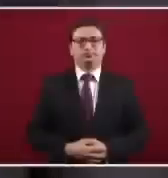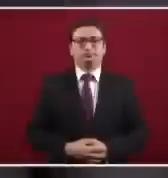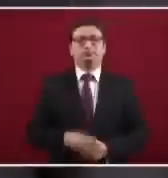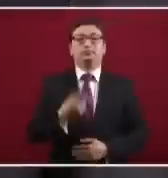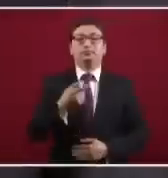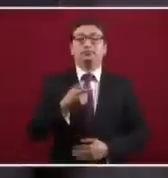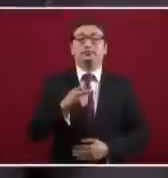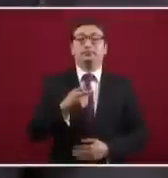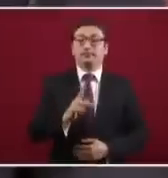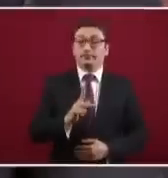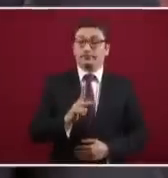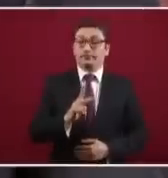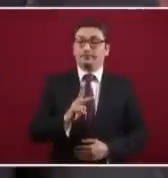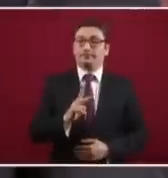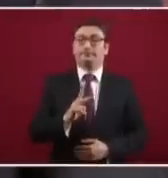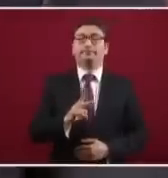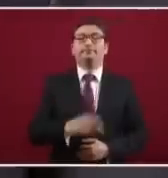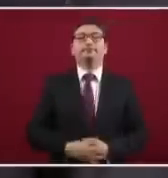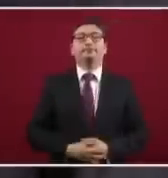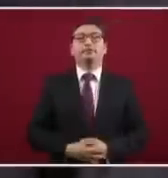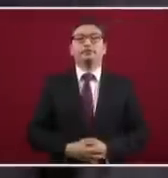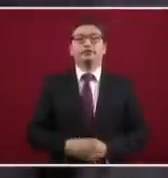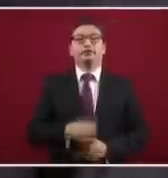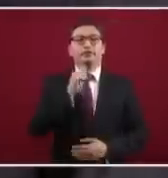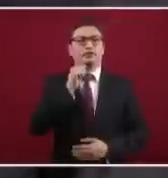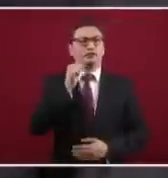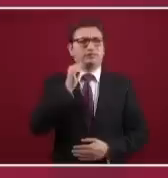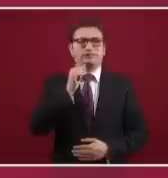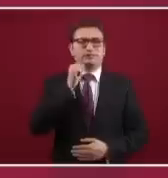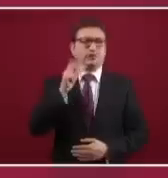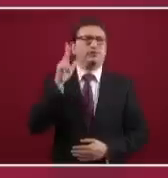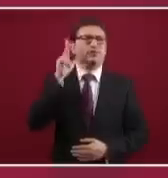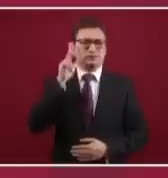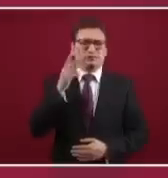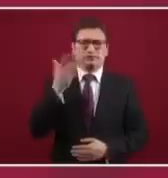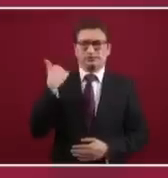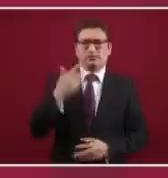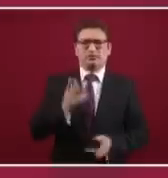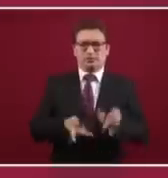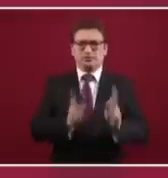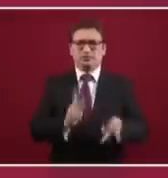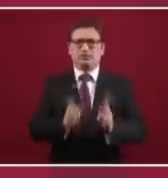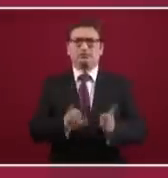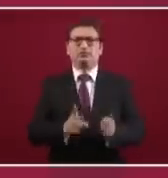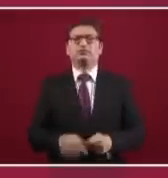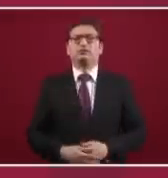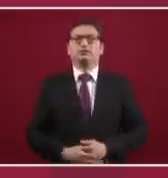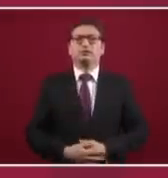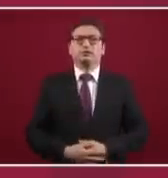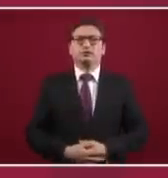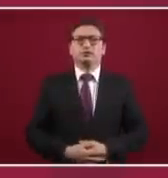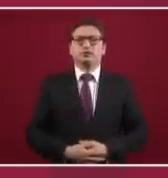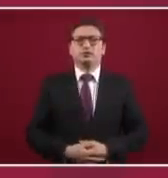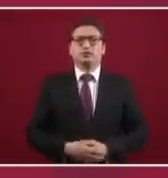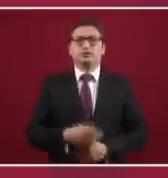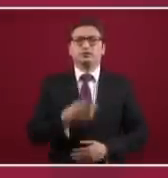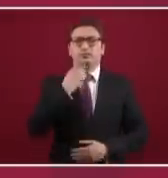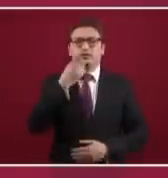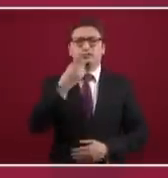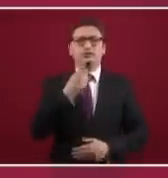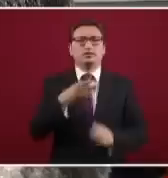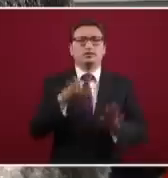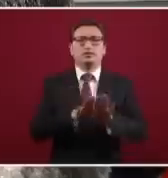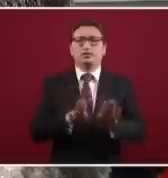Pero además, ayer, antier, hablamos del código de ética de